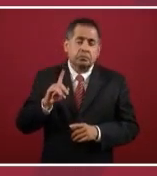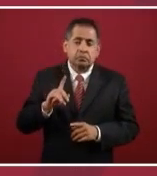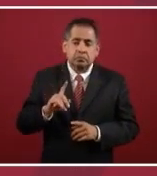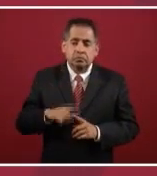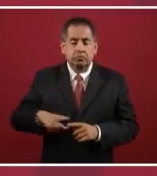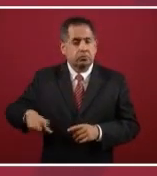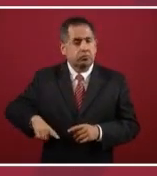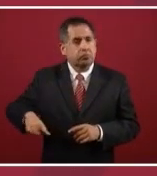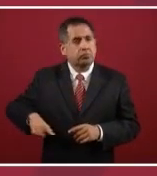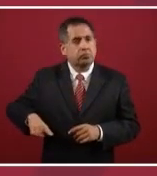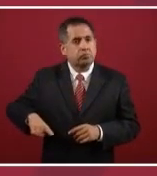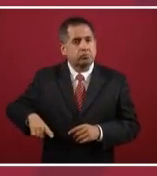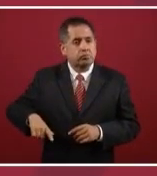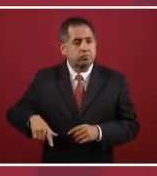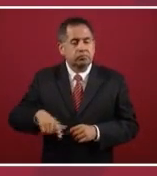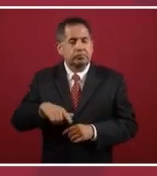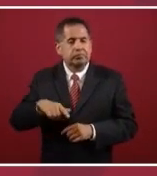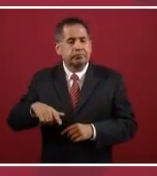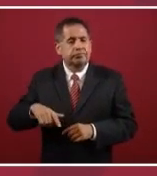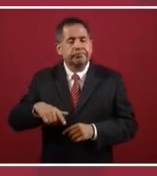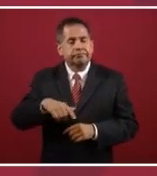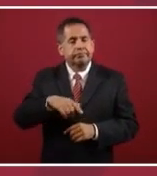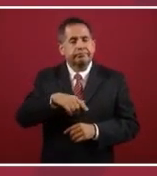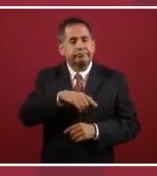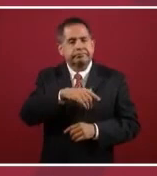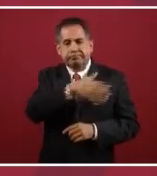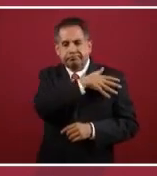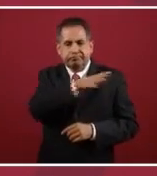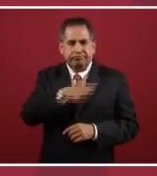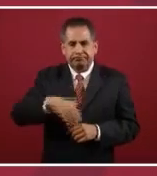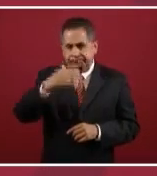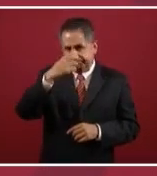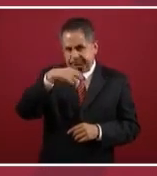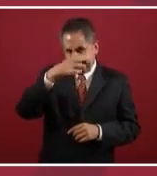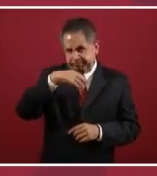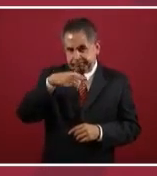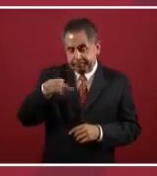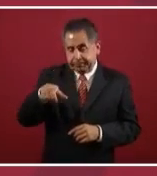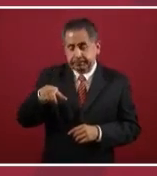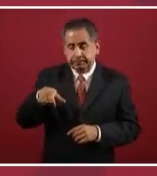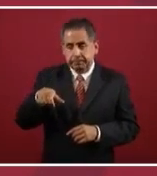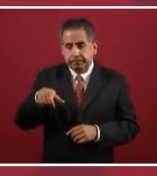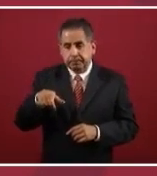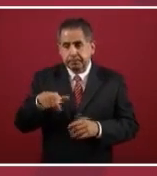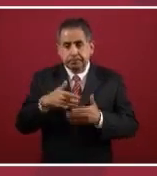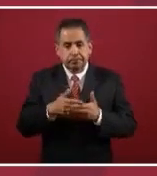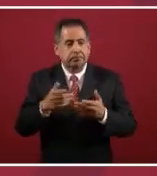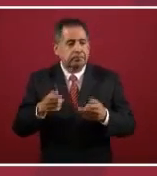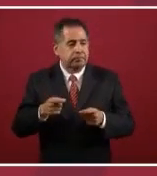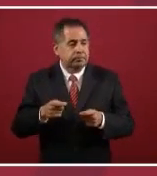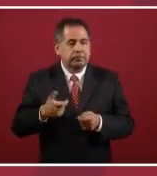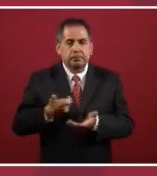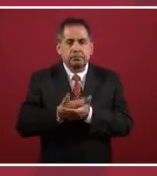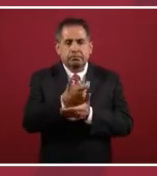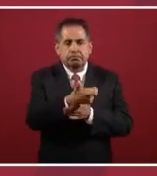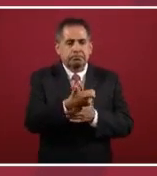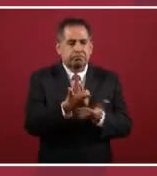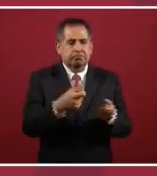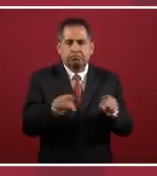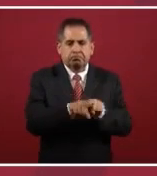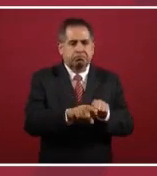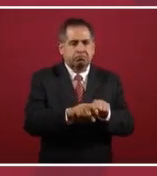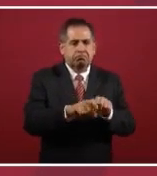el gobierno del general Lázaro Cárdenas, ya hay precios de garantía